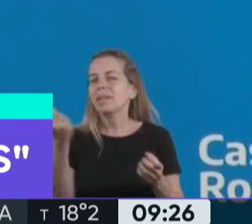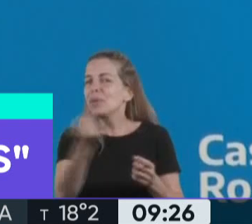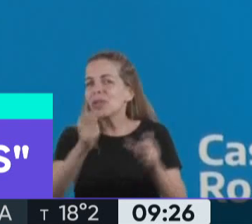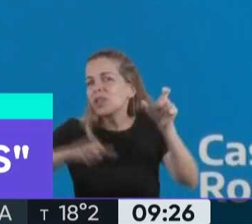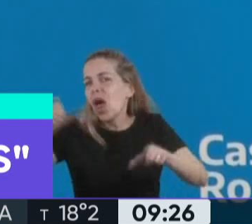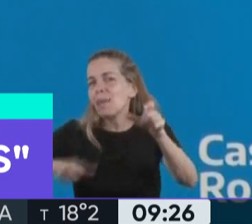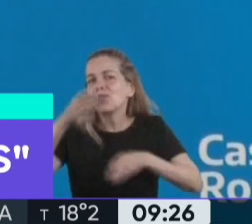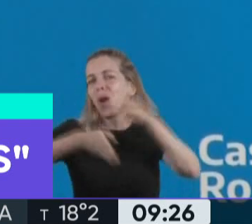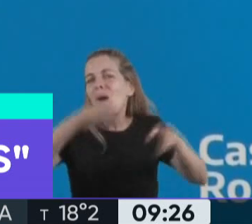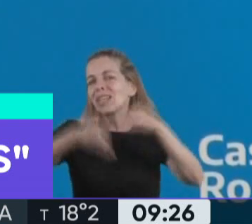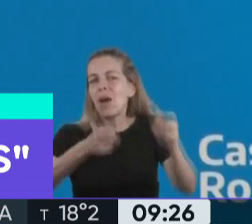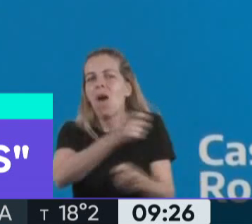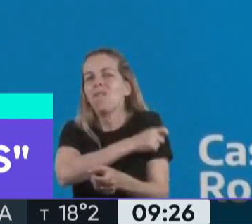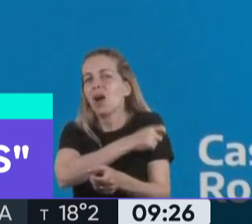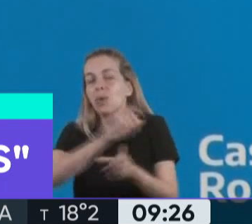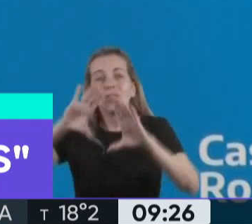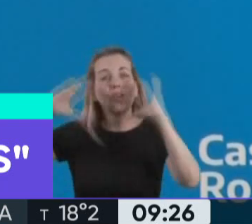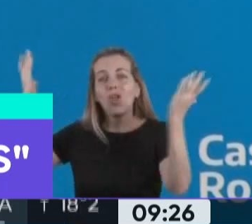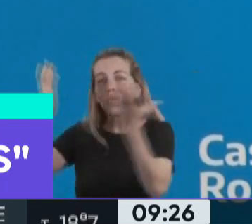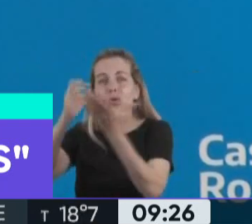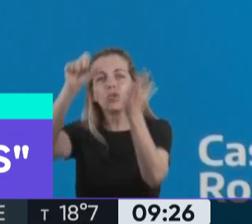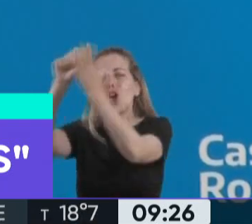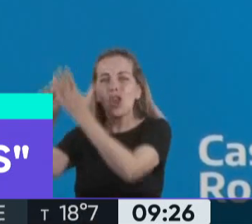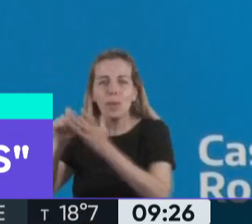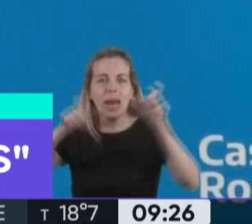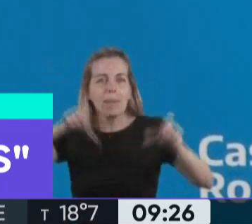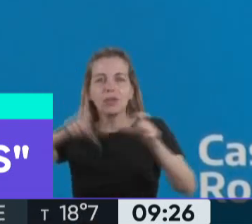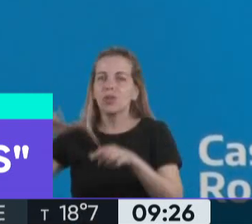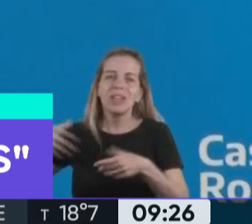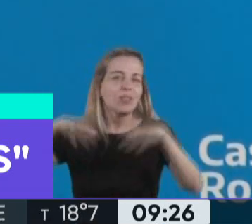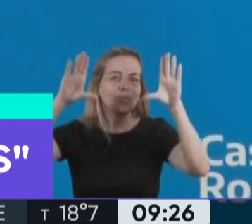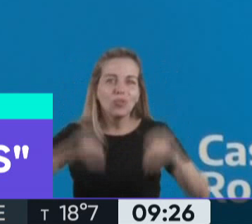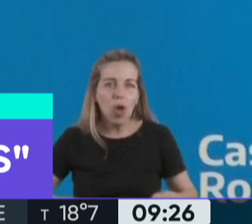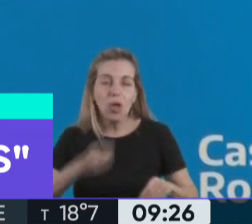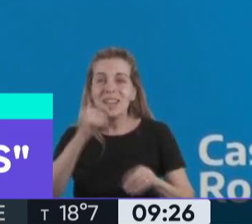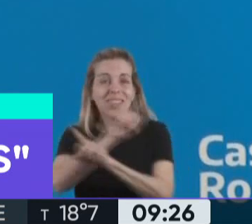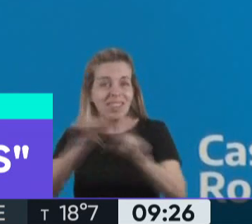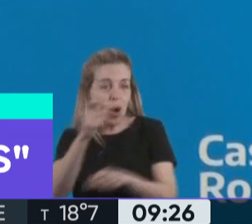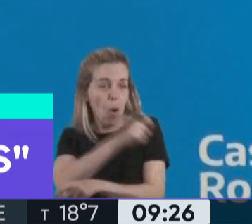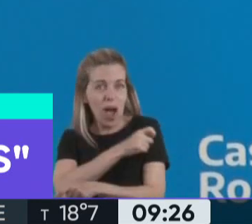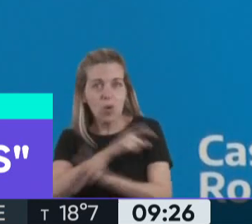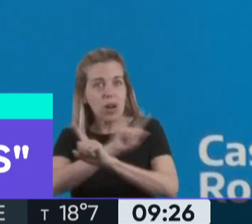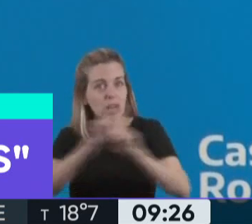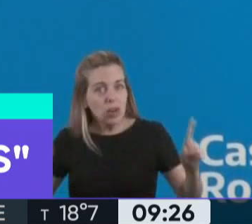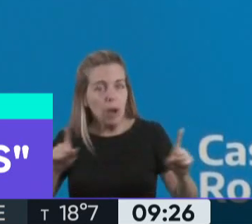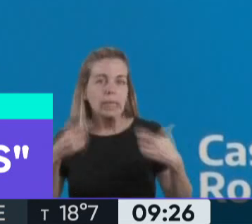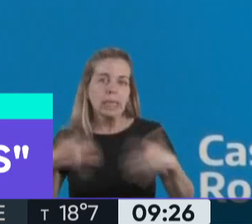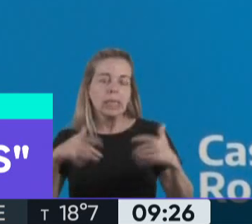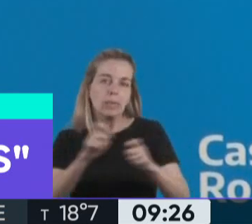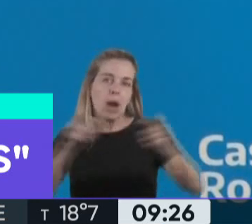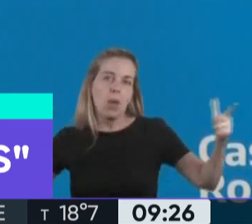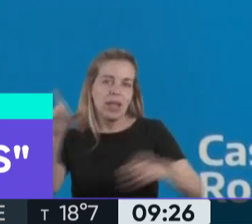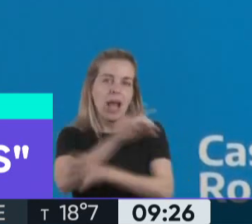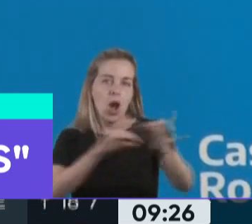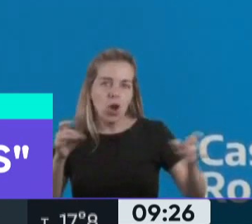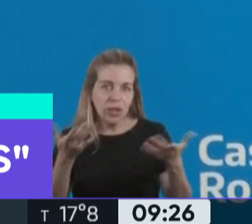mundo, y cuando hablo del mundo es el mundo global, tiene que vacunarse todo y cuidarse todo, no hay manera de parar esta pandemia, entonces estamos trabajando día a día